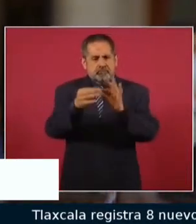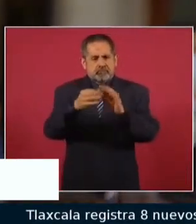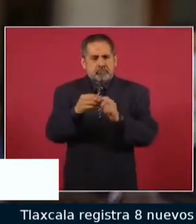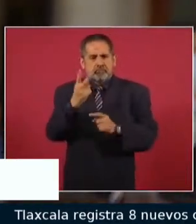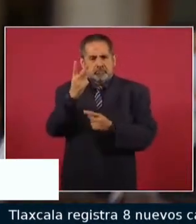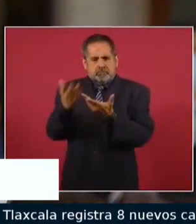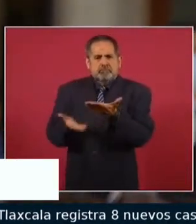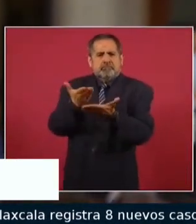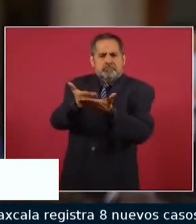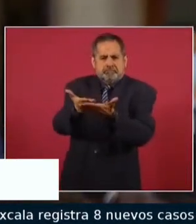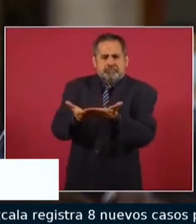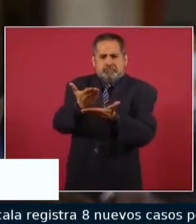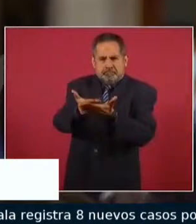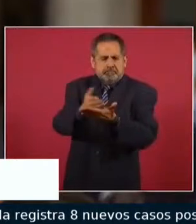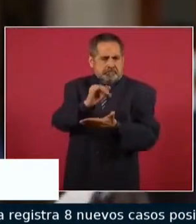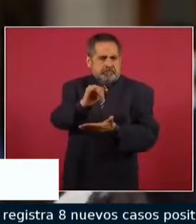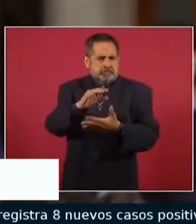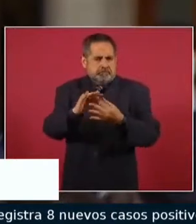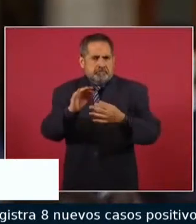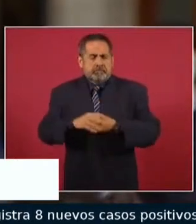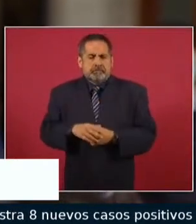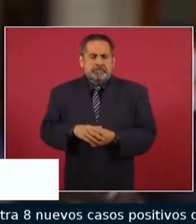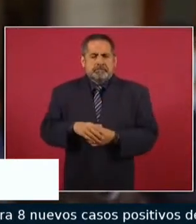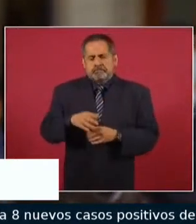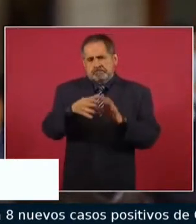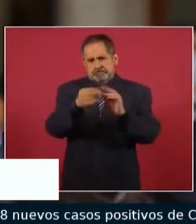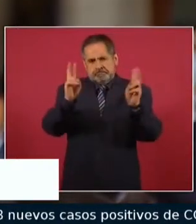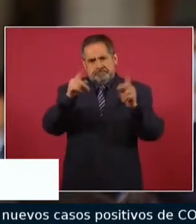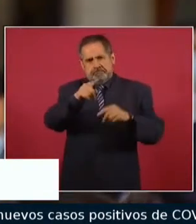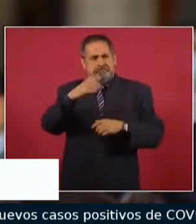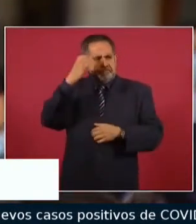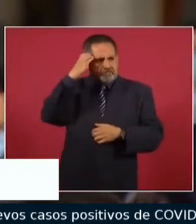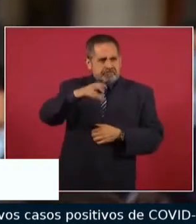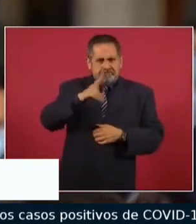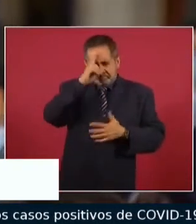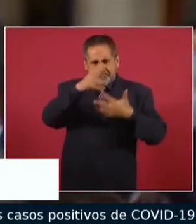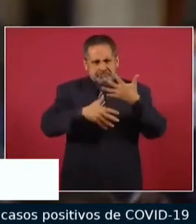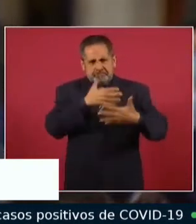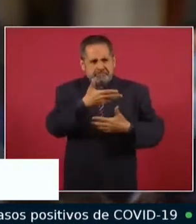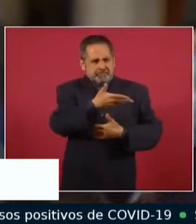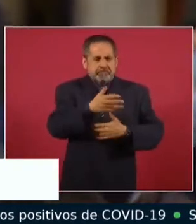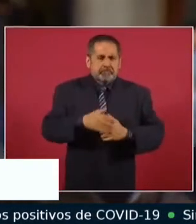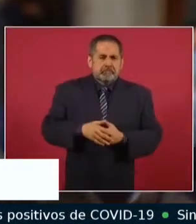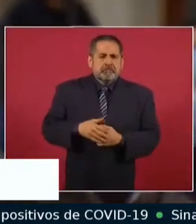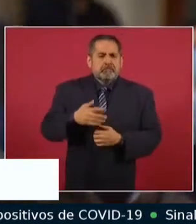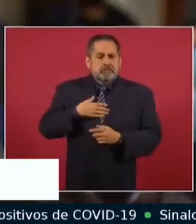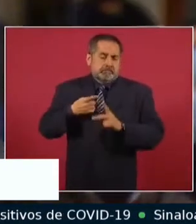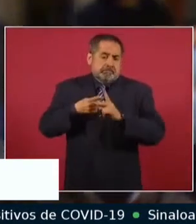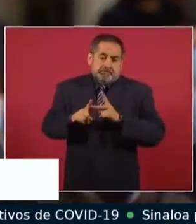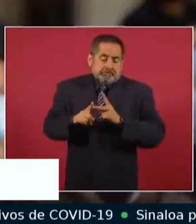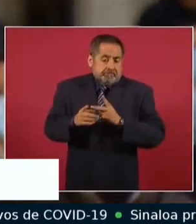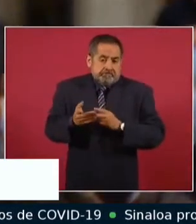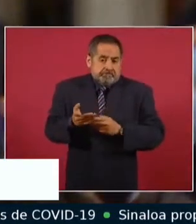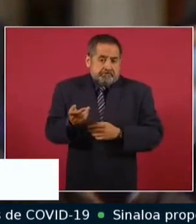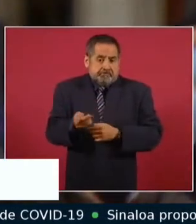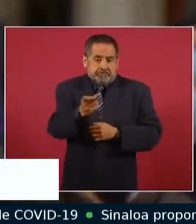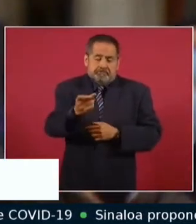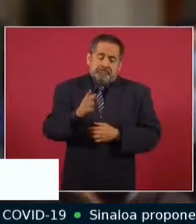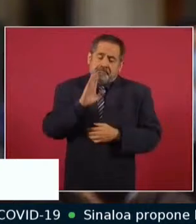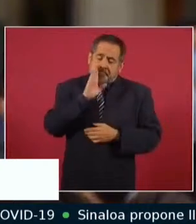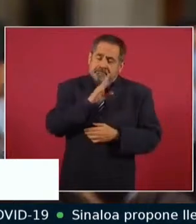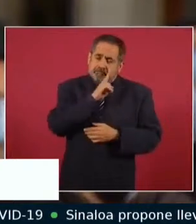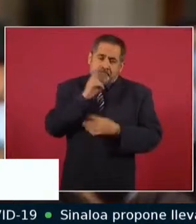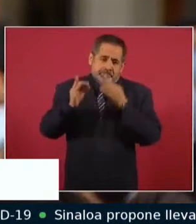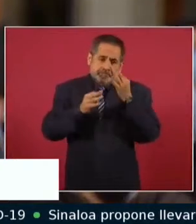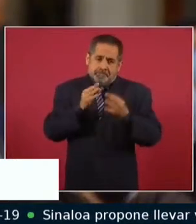bueno, creo que es importante hablar de que en una evaluación de cualquier estrategia de seguridad pública, pues no se puede basar uno en un solo